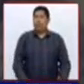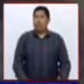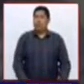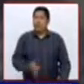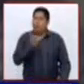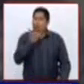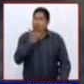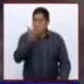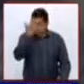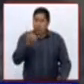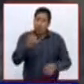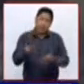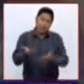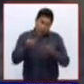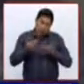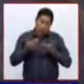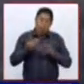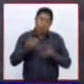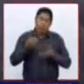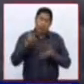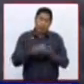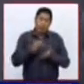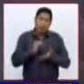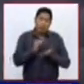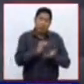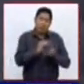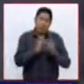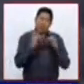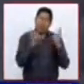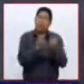¿Qué está pasando? ¿Por qué no se le devuelve a la señora?